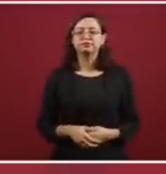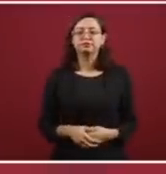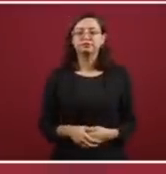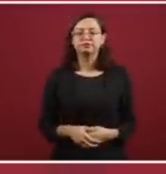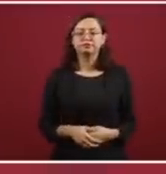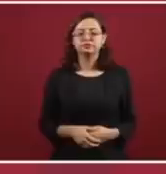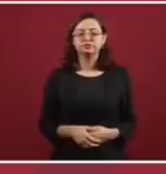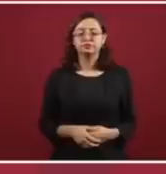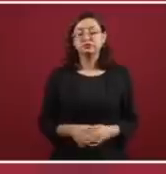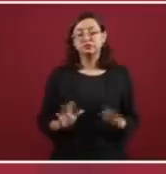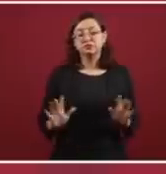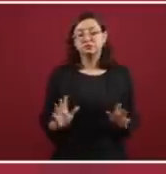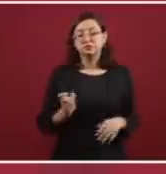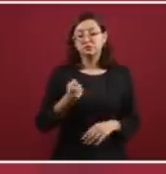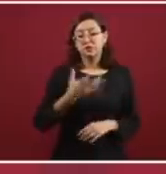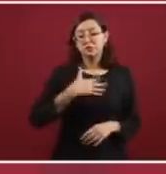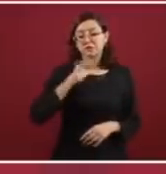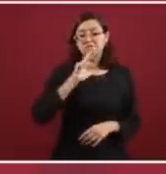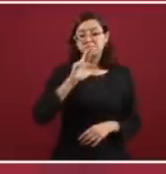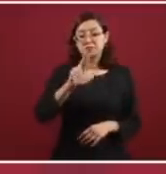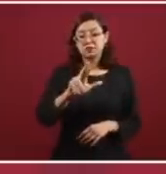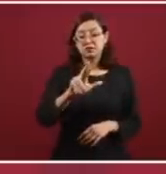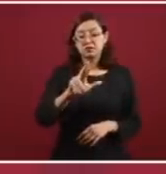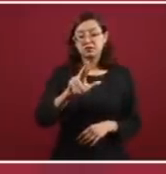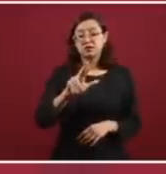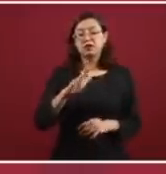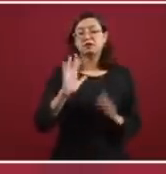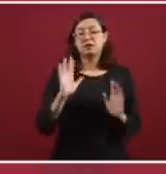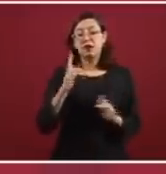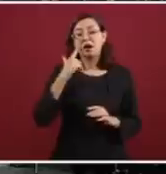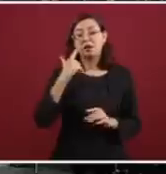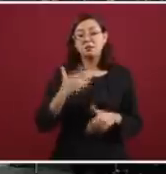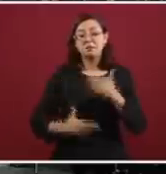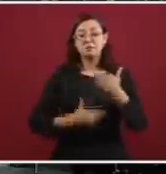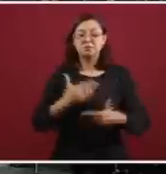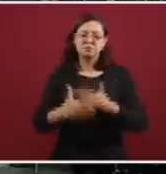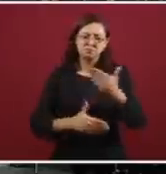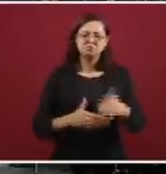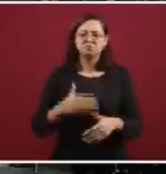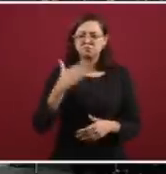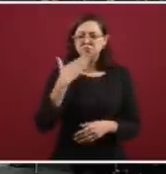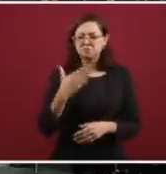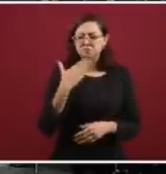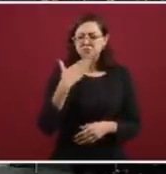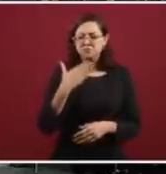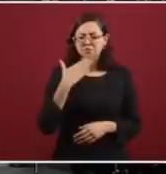eso es lo que puedo comentar. Vamos bien con esos programas,